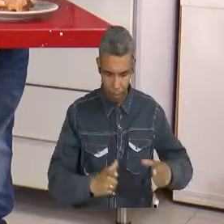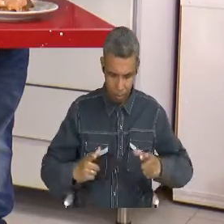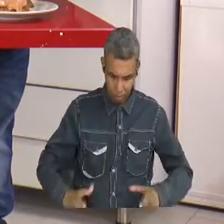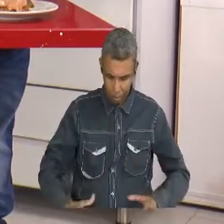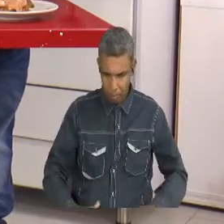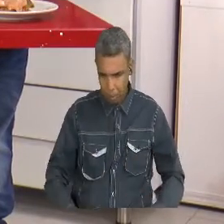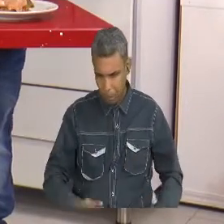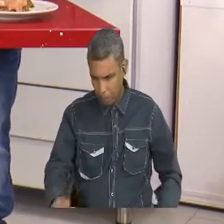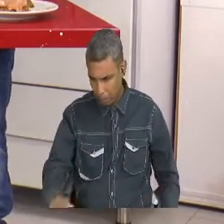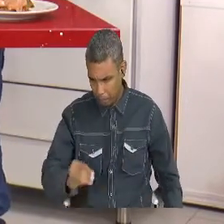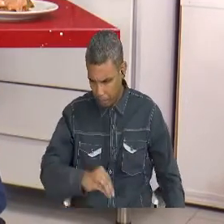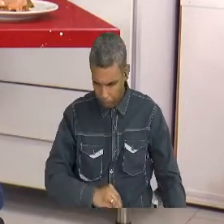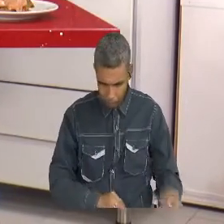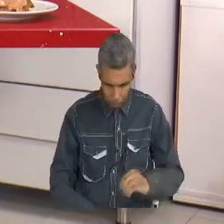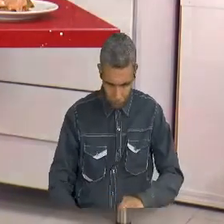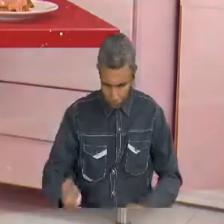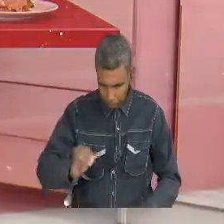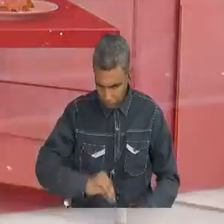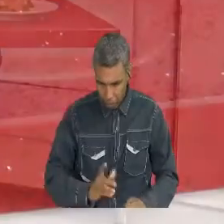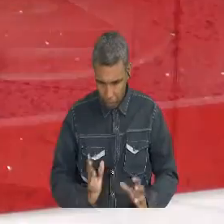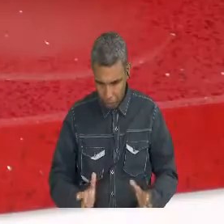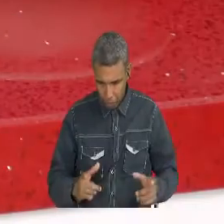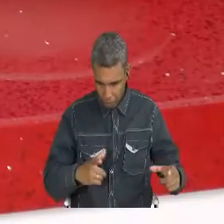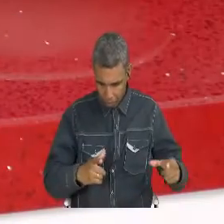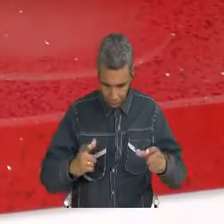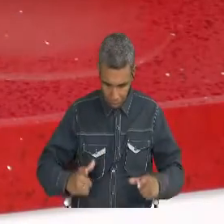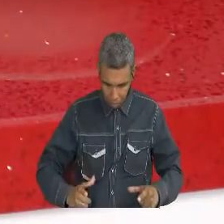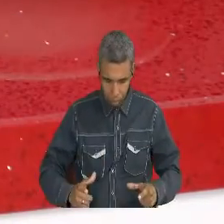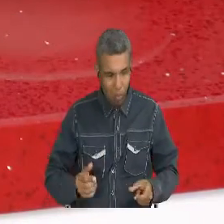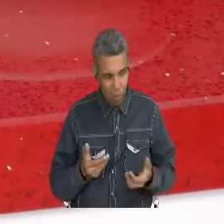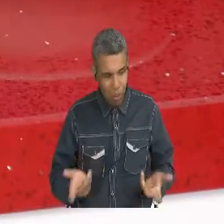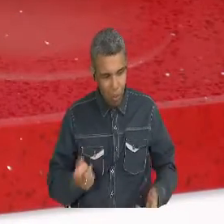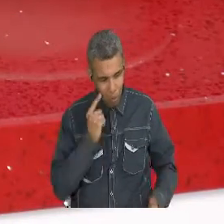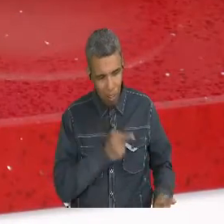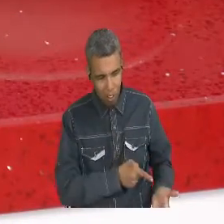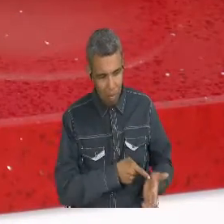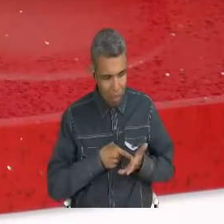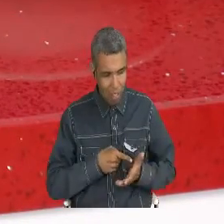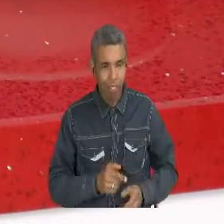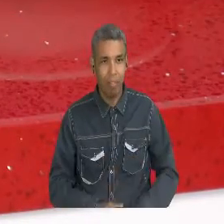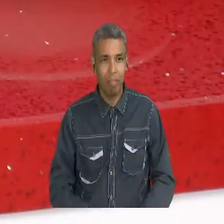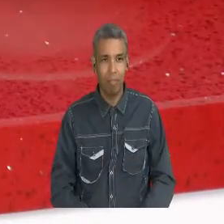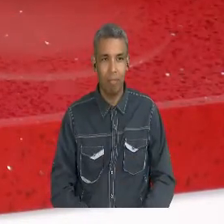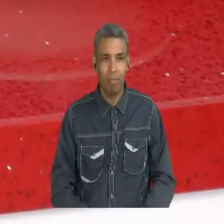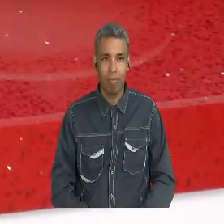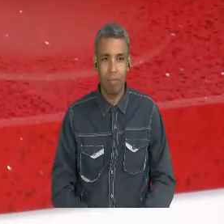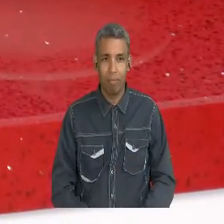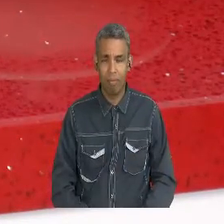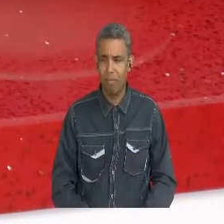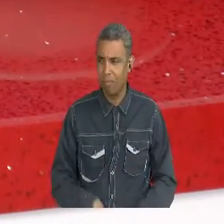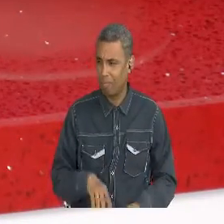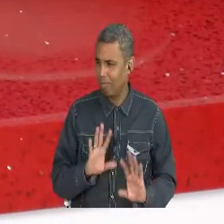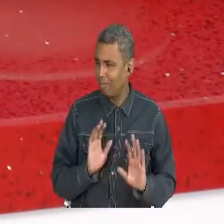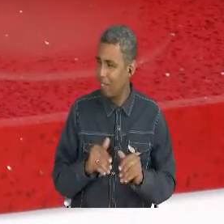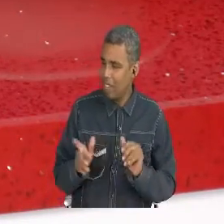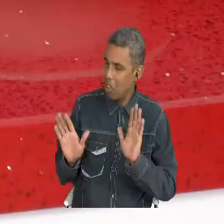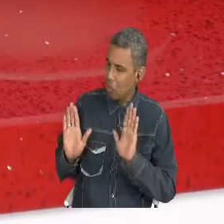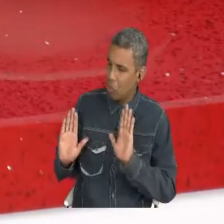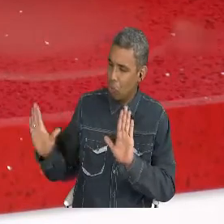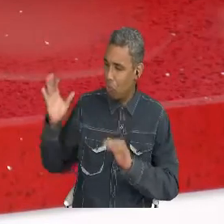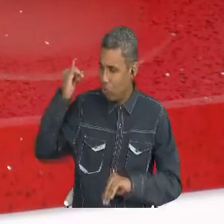empírica. Vamos a ver ya entonces. Tiene una idea acá, la idea es sencilla, que emplate a gusto suyo. Oiga,